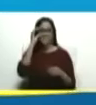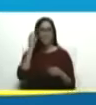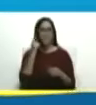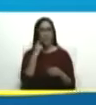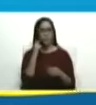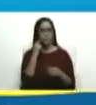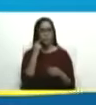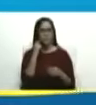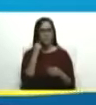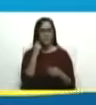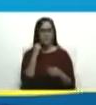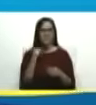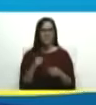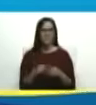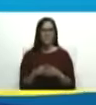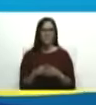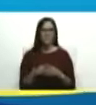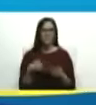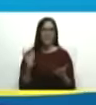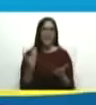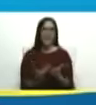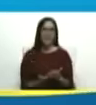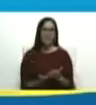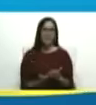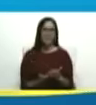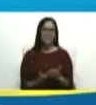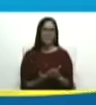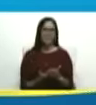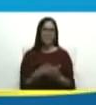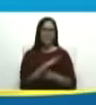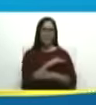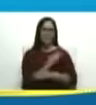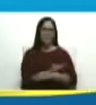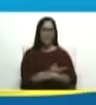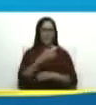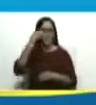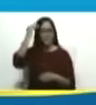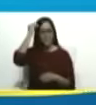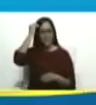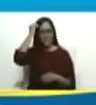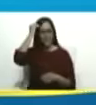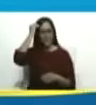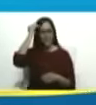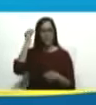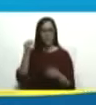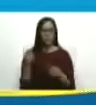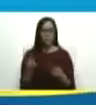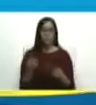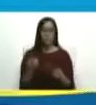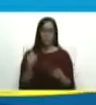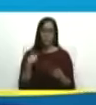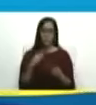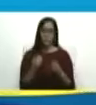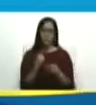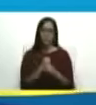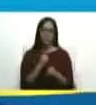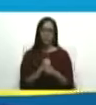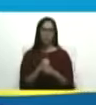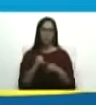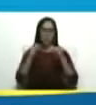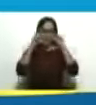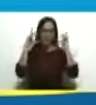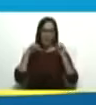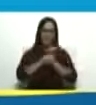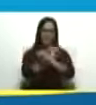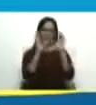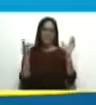Acostúmbrense. Hasta la medida de las fuerzas mentales de uno. Porque uno tiene mucho trabajo. Yo cuando me levanto en la mañana